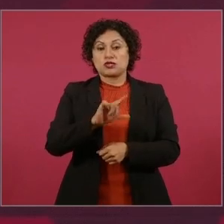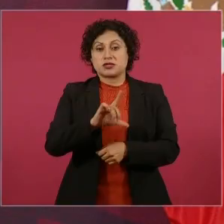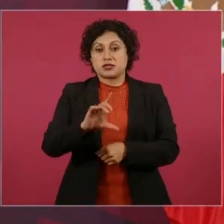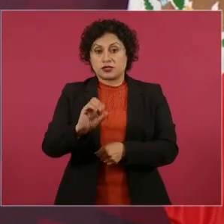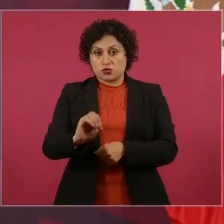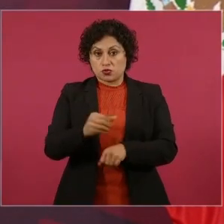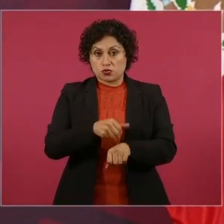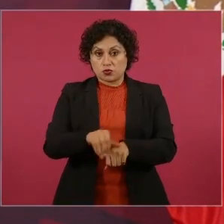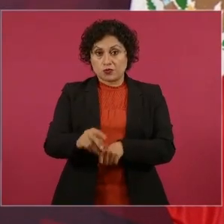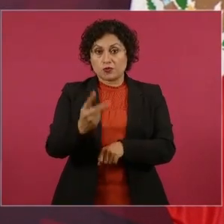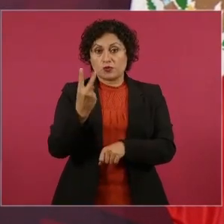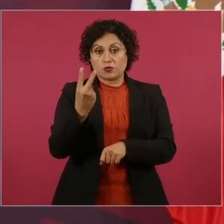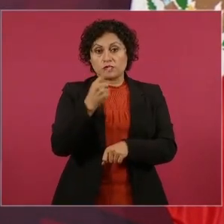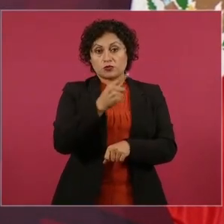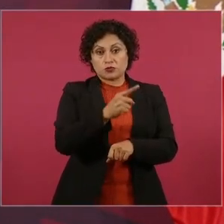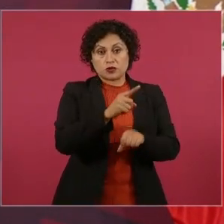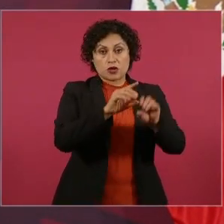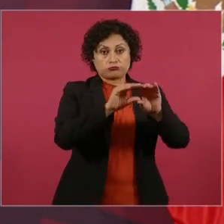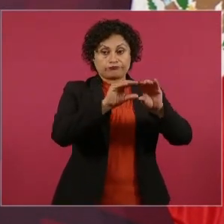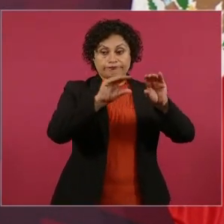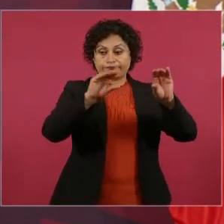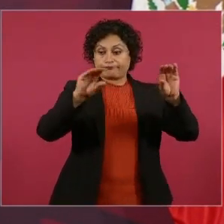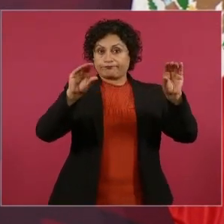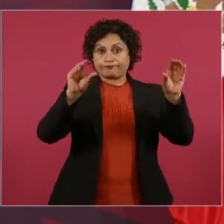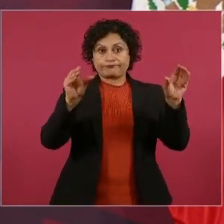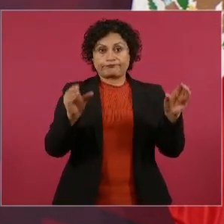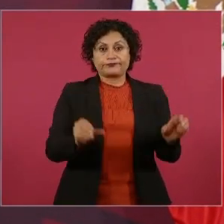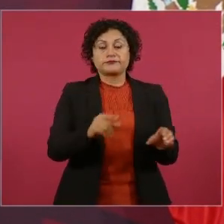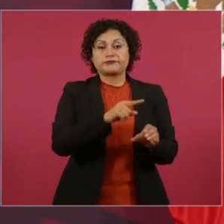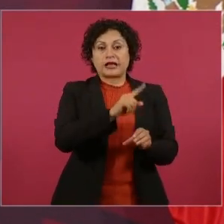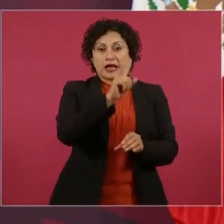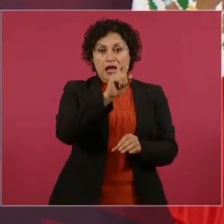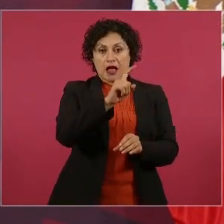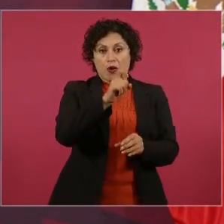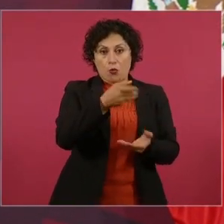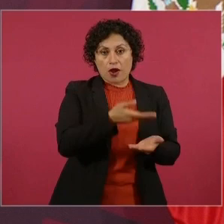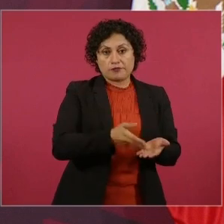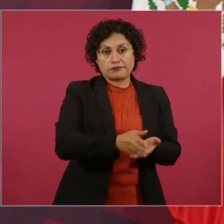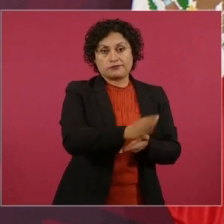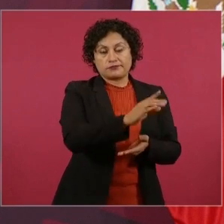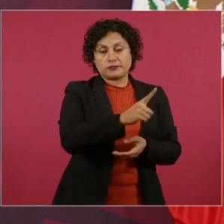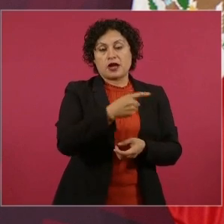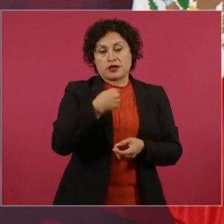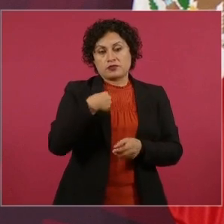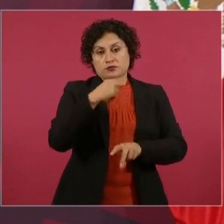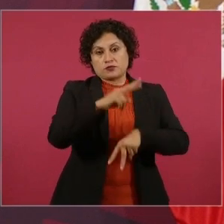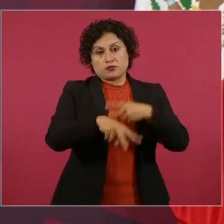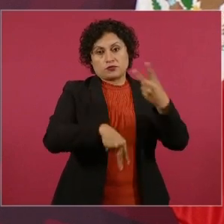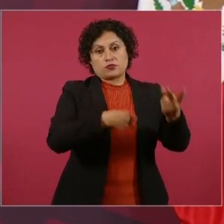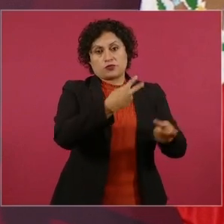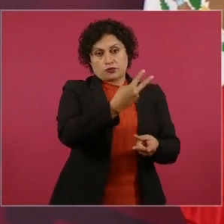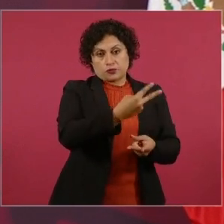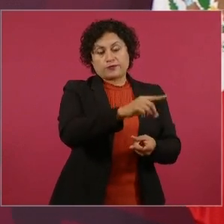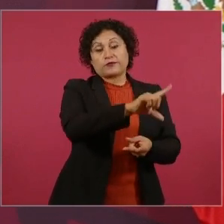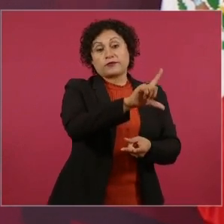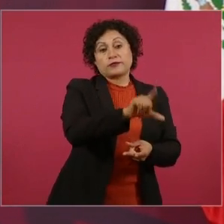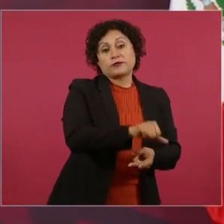y de ahí quiero ir a Nuevo lares a la inauguración de